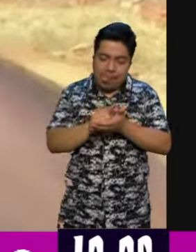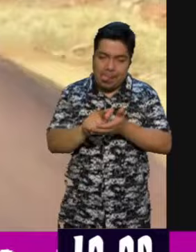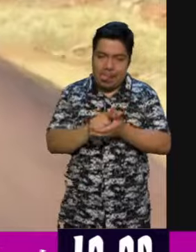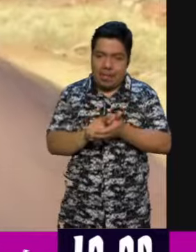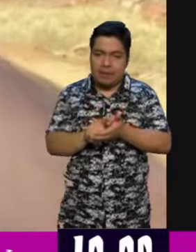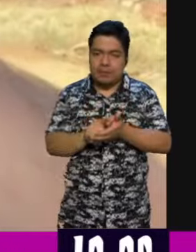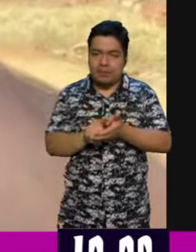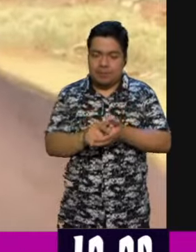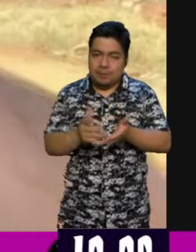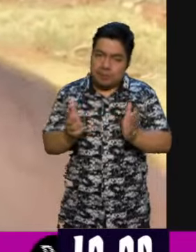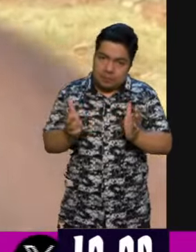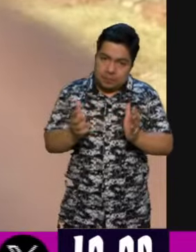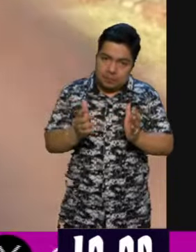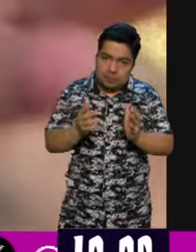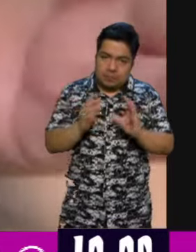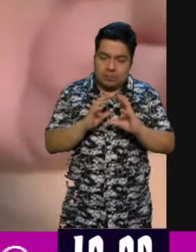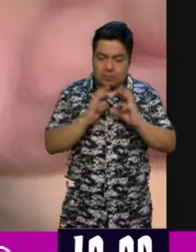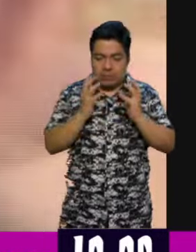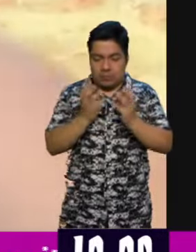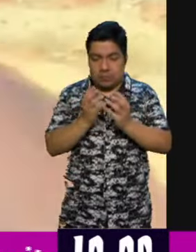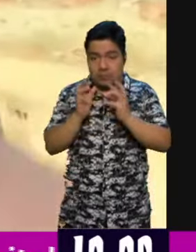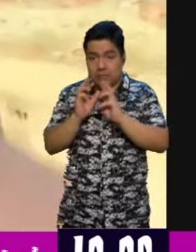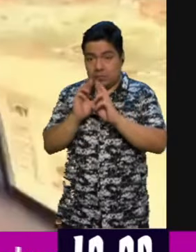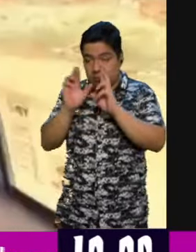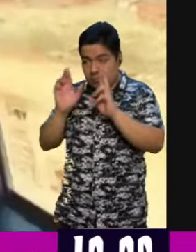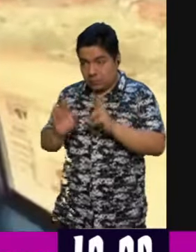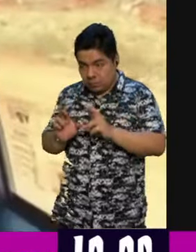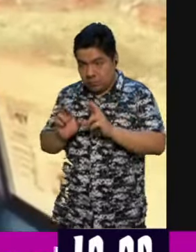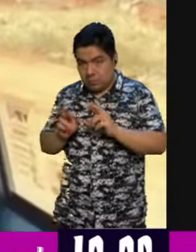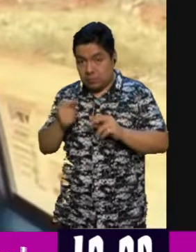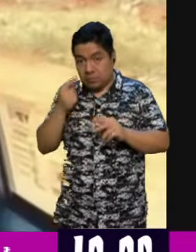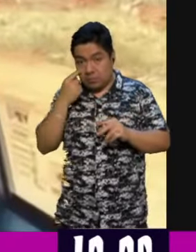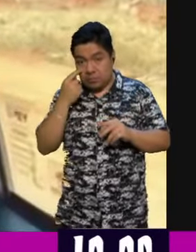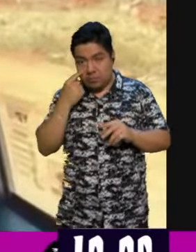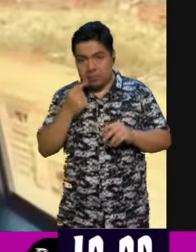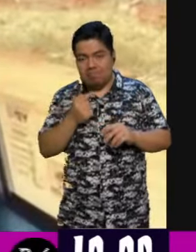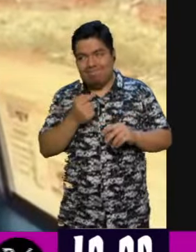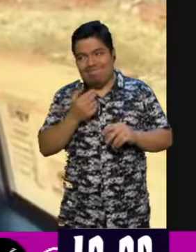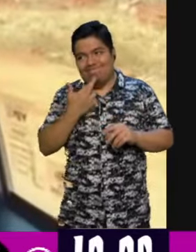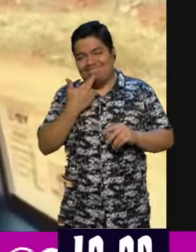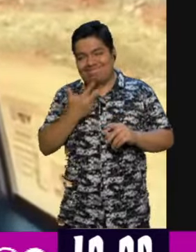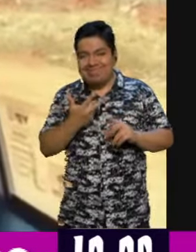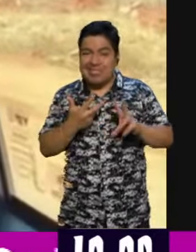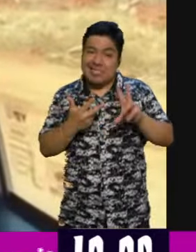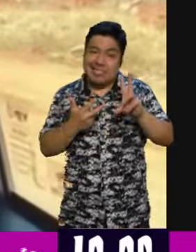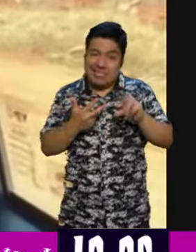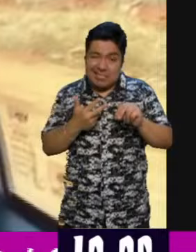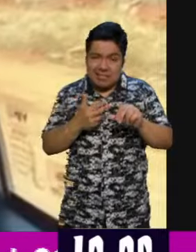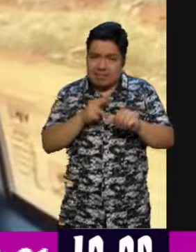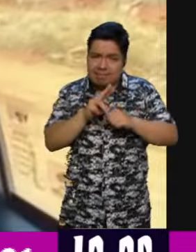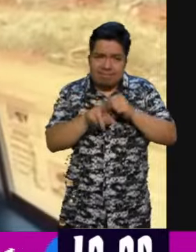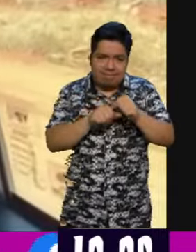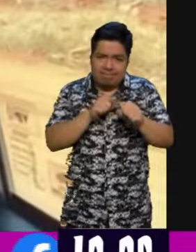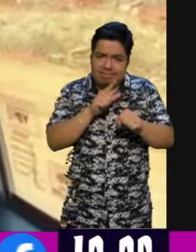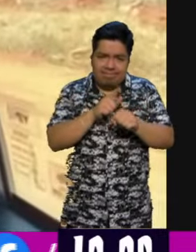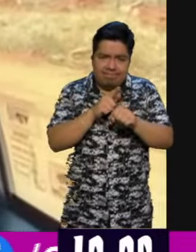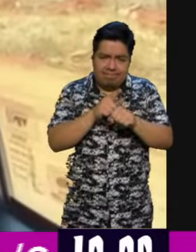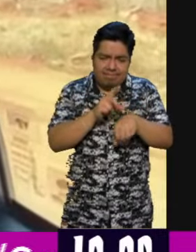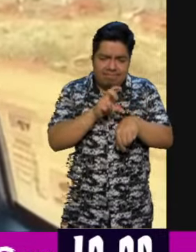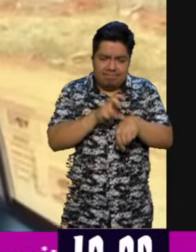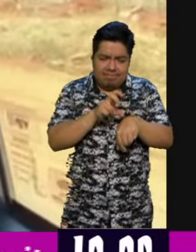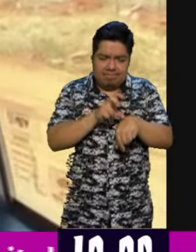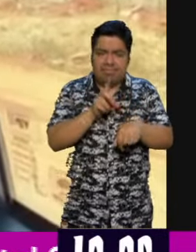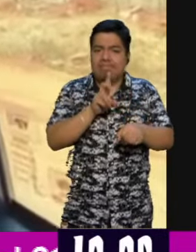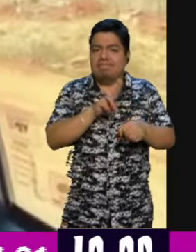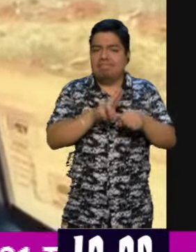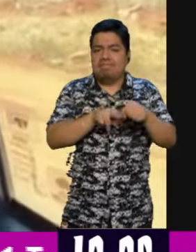adecuado meter los huevos al refrigerador. Lo más recomendable es que no lo hagan, porque es un empaque natural que trae el huevo ya, ¿sí?